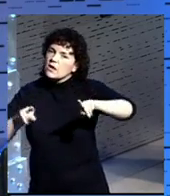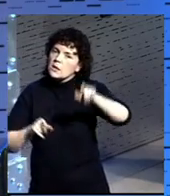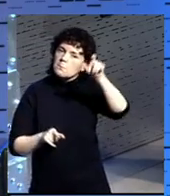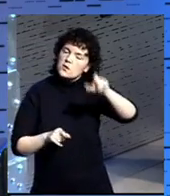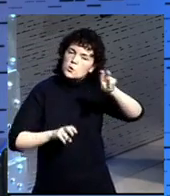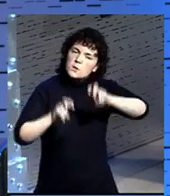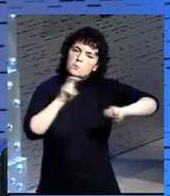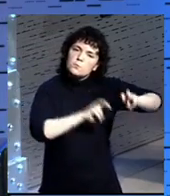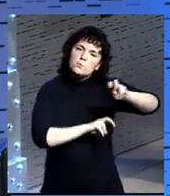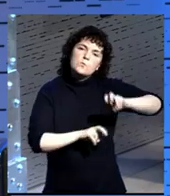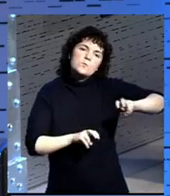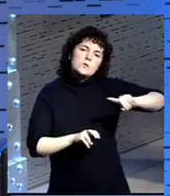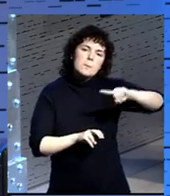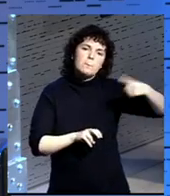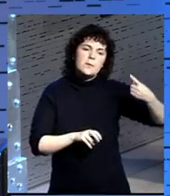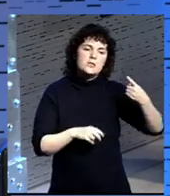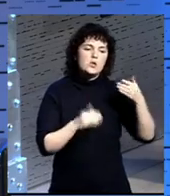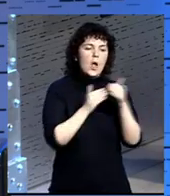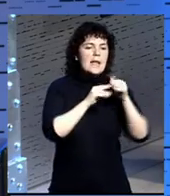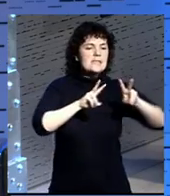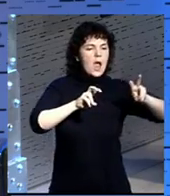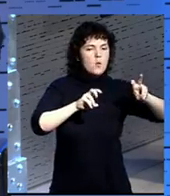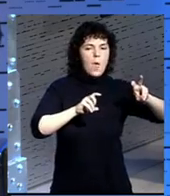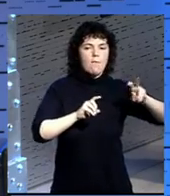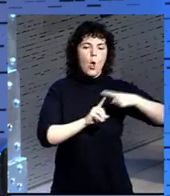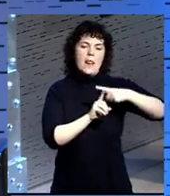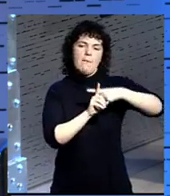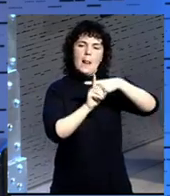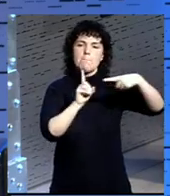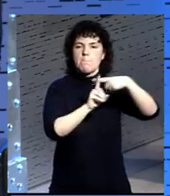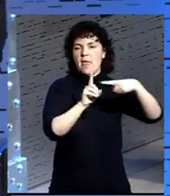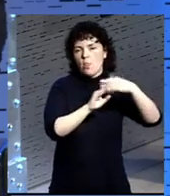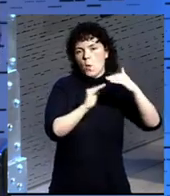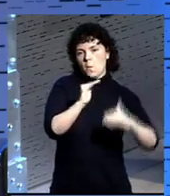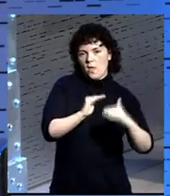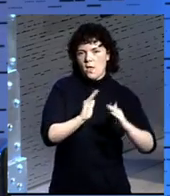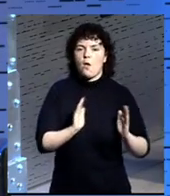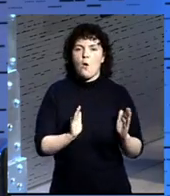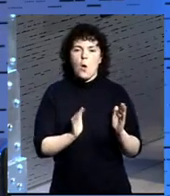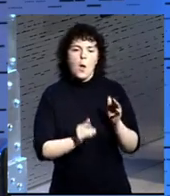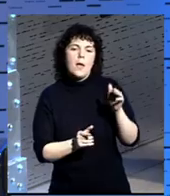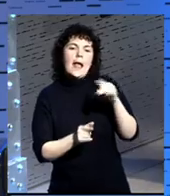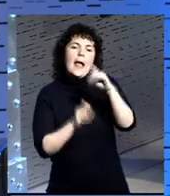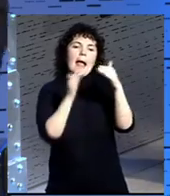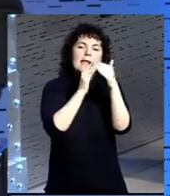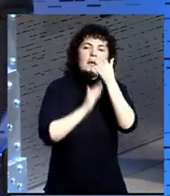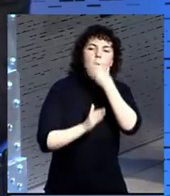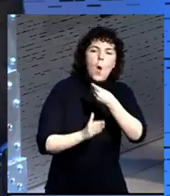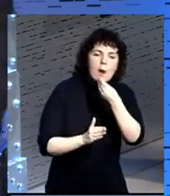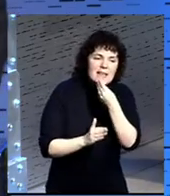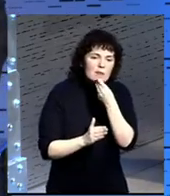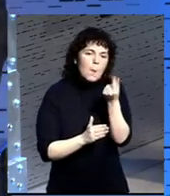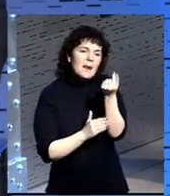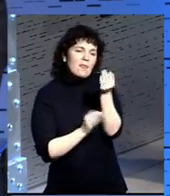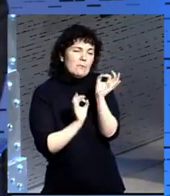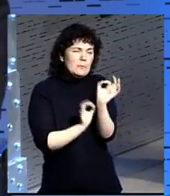busca hogar nuevo clase media baja, ¿no? El que busca lo más bonito posible para el precio que puede pagar, y por lo